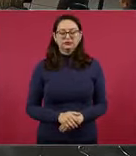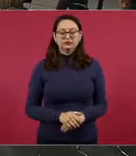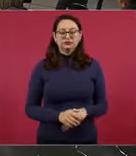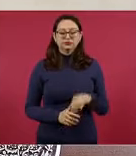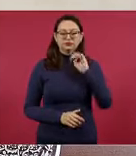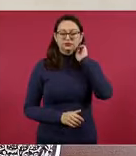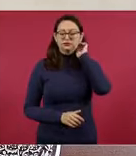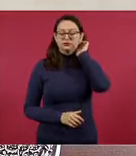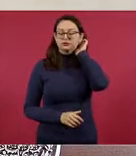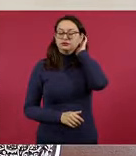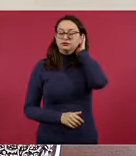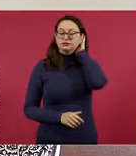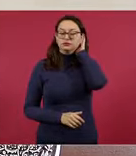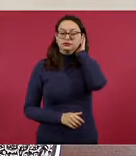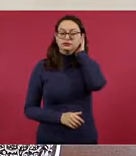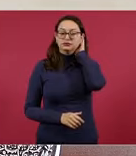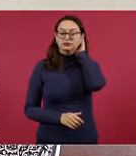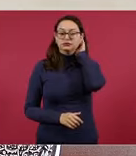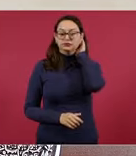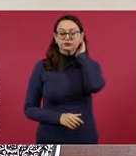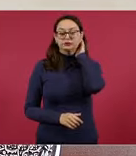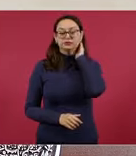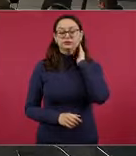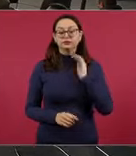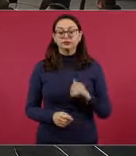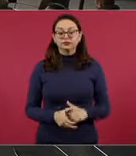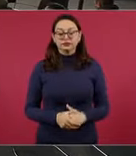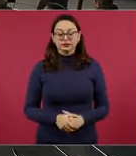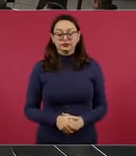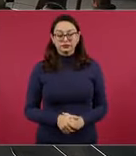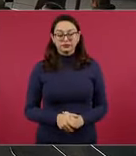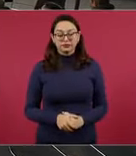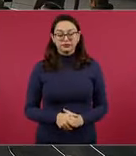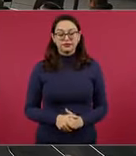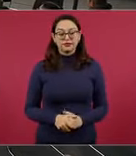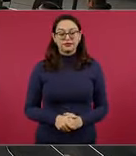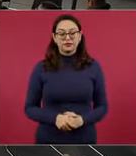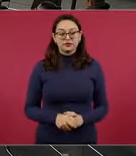¿Sí te lo van a mandar? Sí, sí me lo van a mandar, el general Trevillo. Ah.